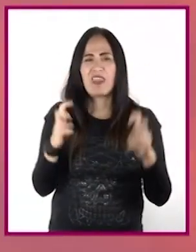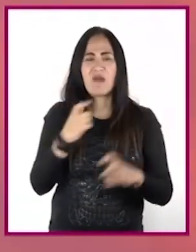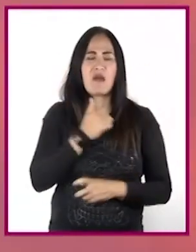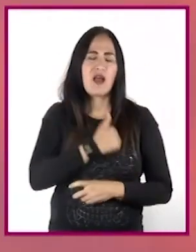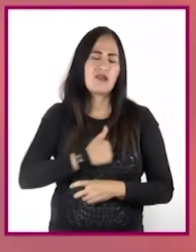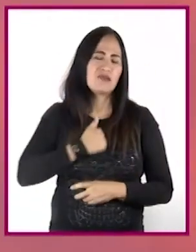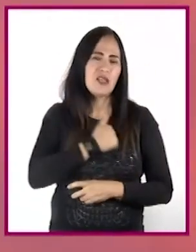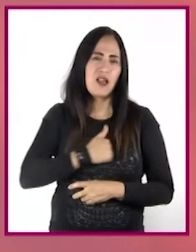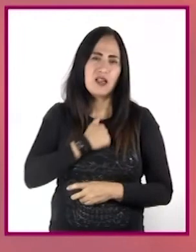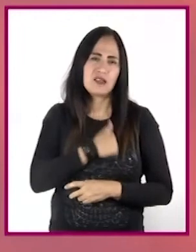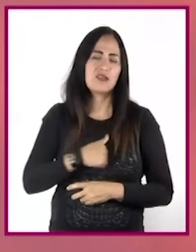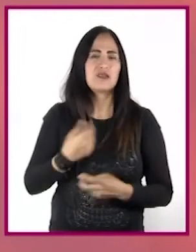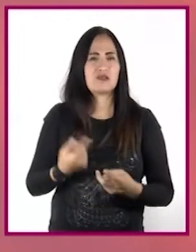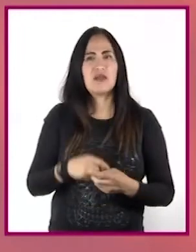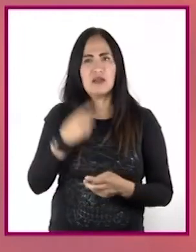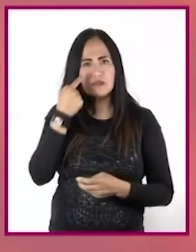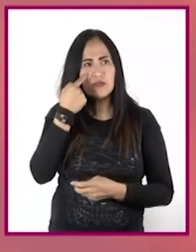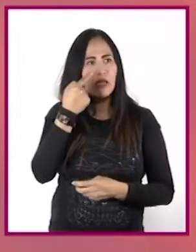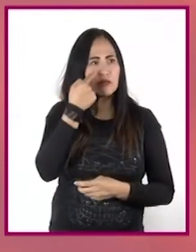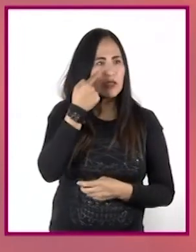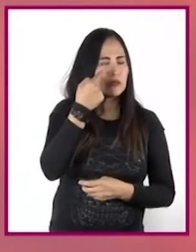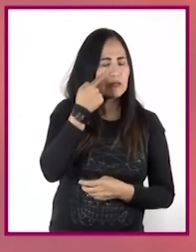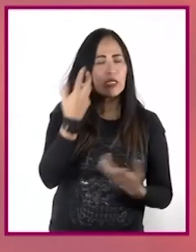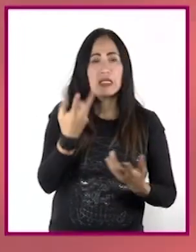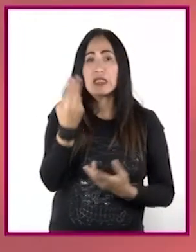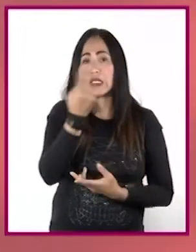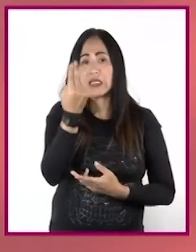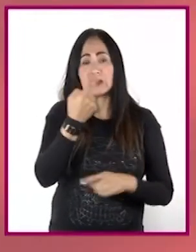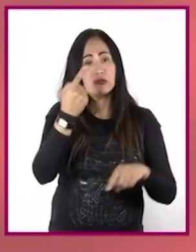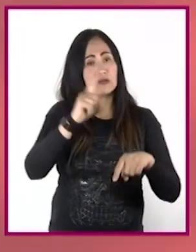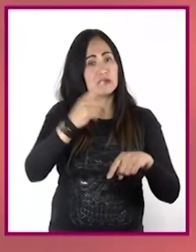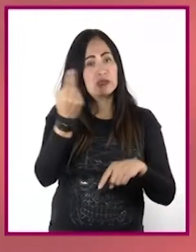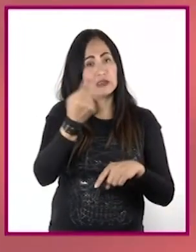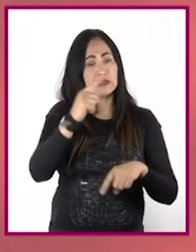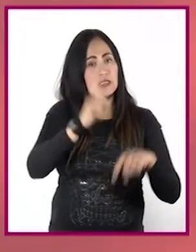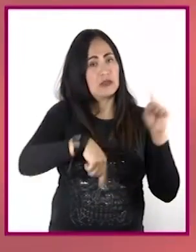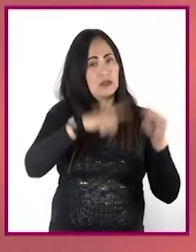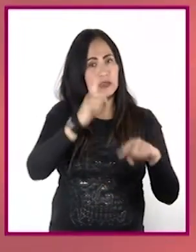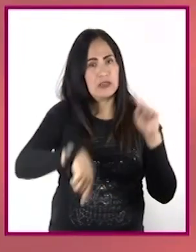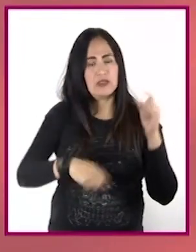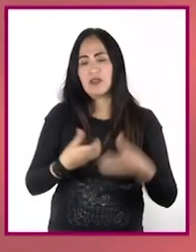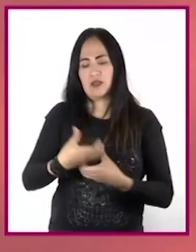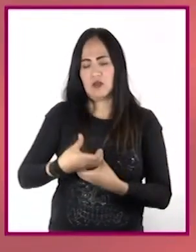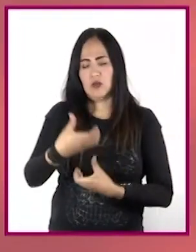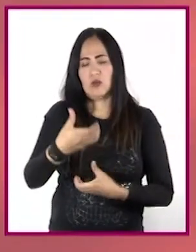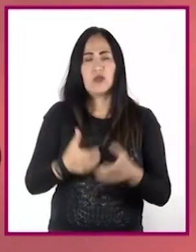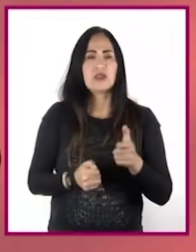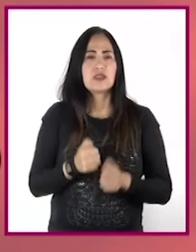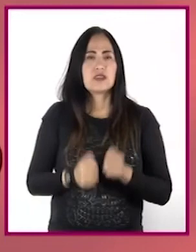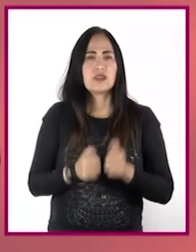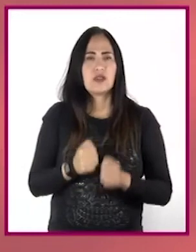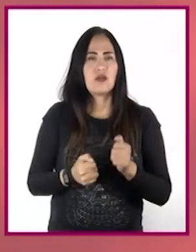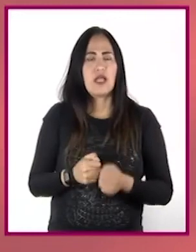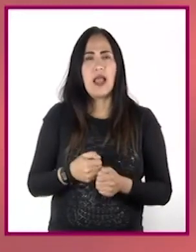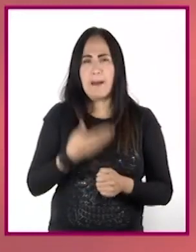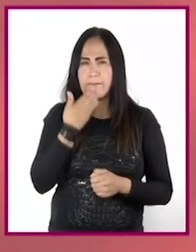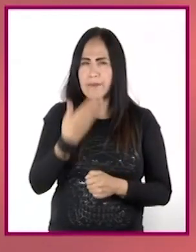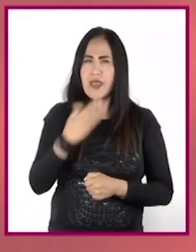muchos hemos escuchado y una práctica que debemos erradicar. Celulares. Amigos o